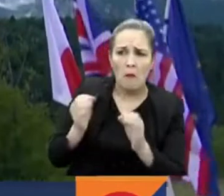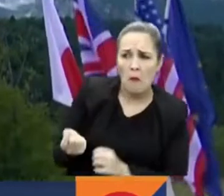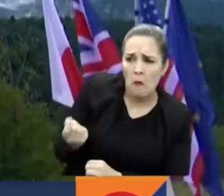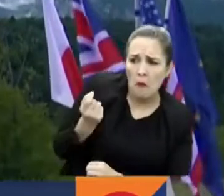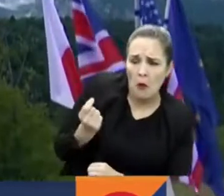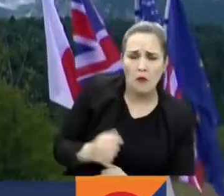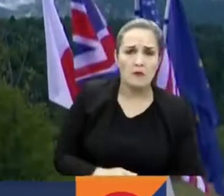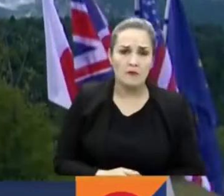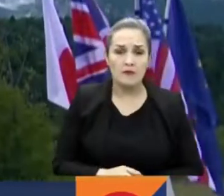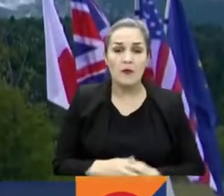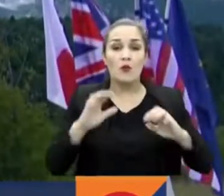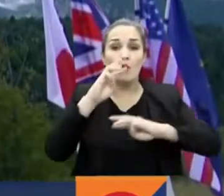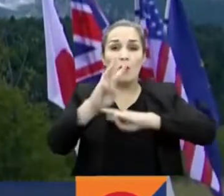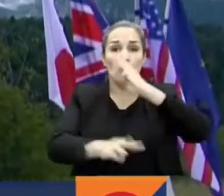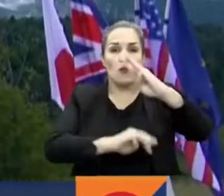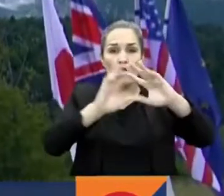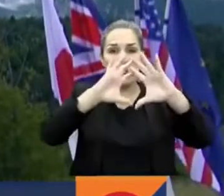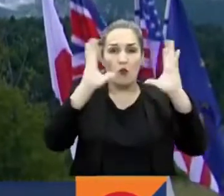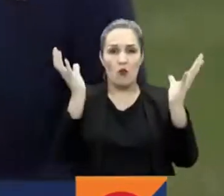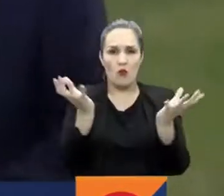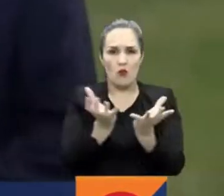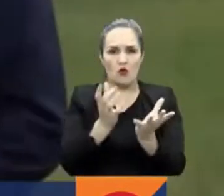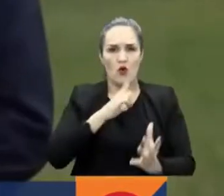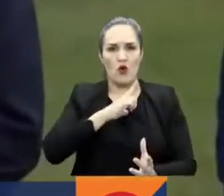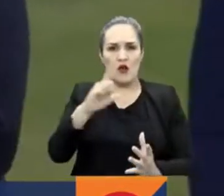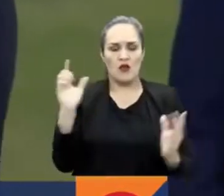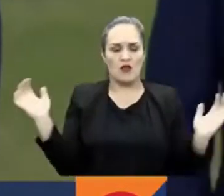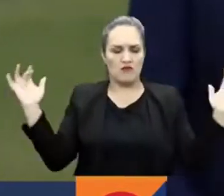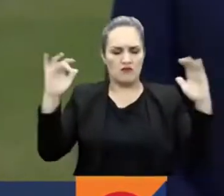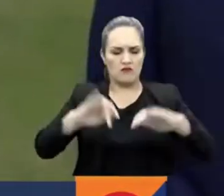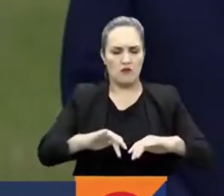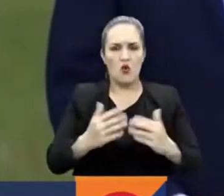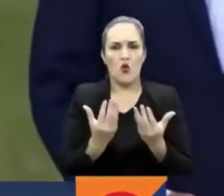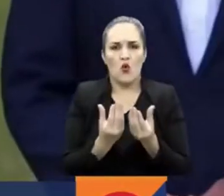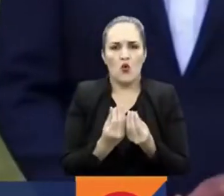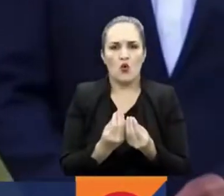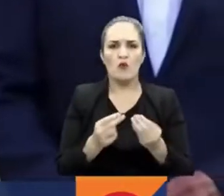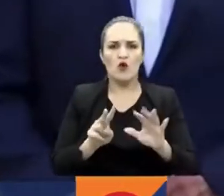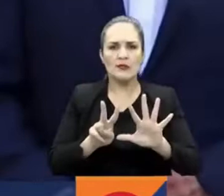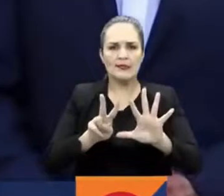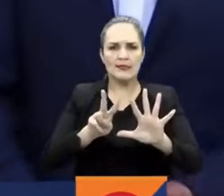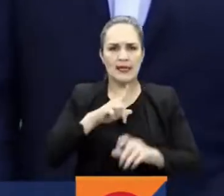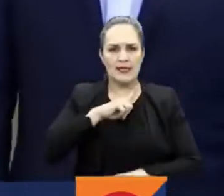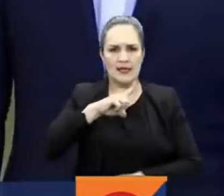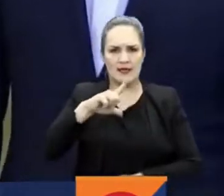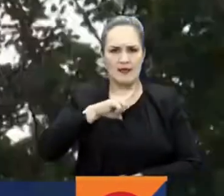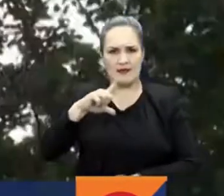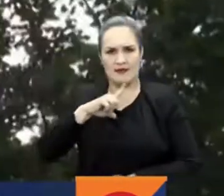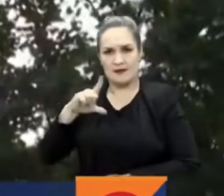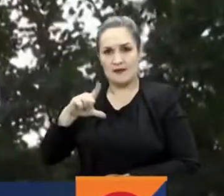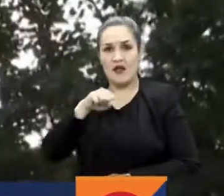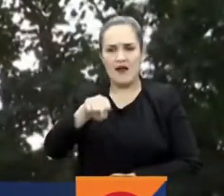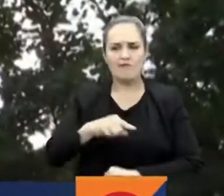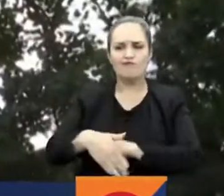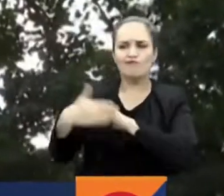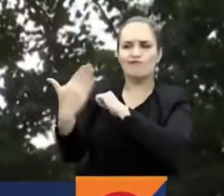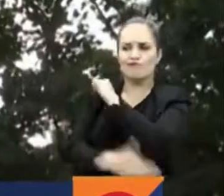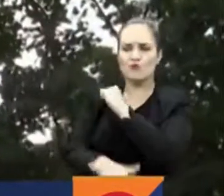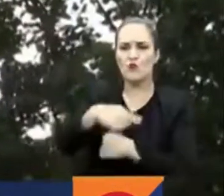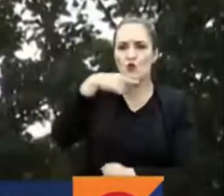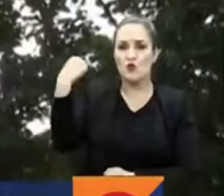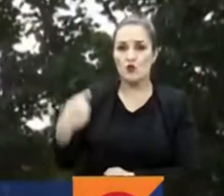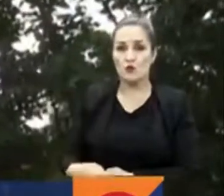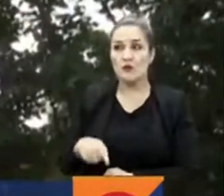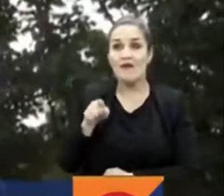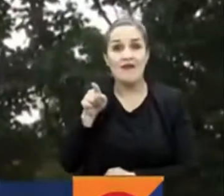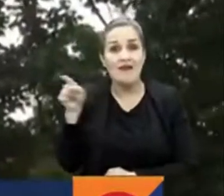el mundo, líderes reunidos en cumbre del G7 anunciaron nuevas sanciones contra Rusia. La capital de Ucrania volvió a ser